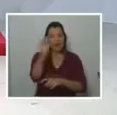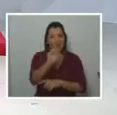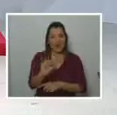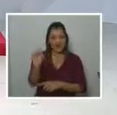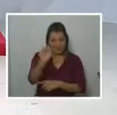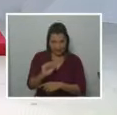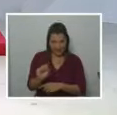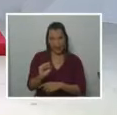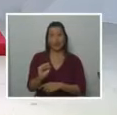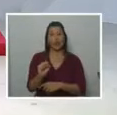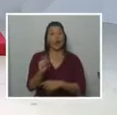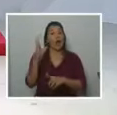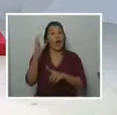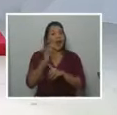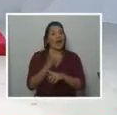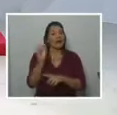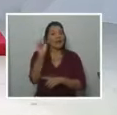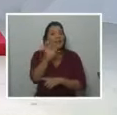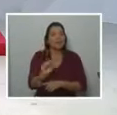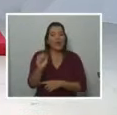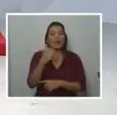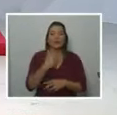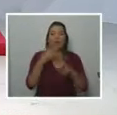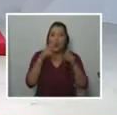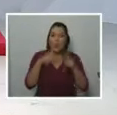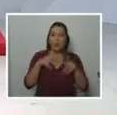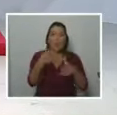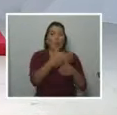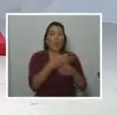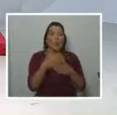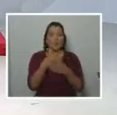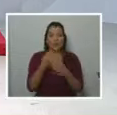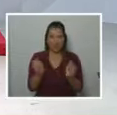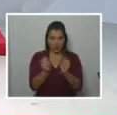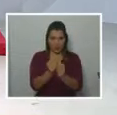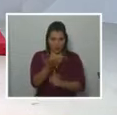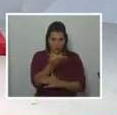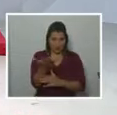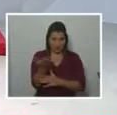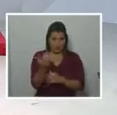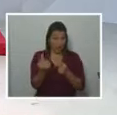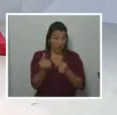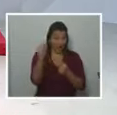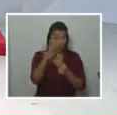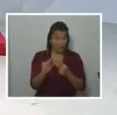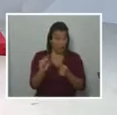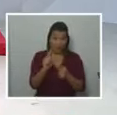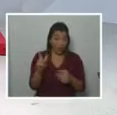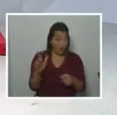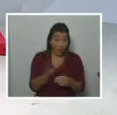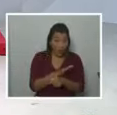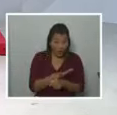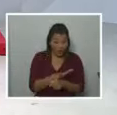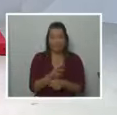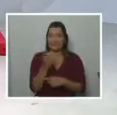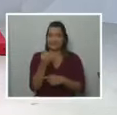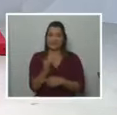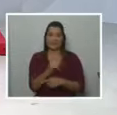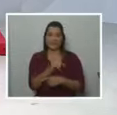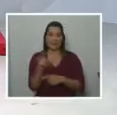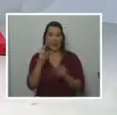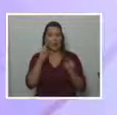posibilidad de compartir con ustedes no está completo si no está La Rueda de la Fortuna. Por supuesto, la gran protagonista y